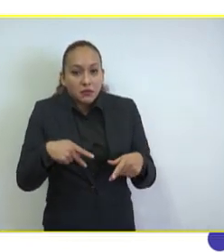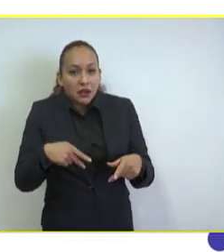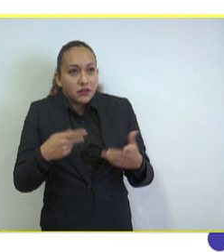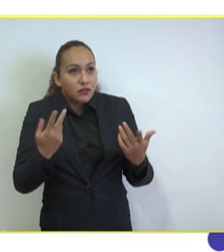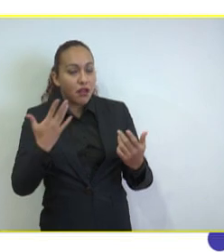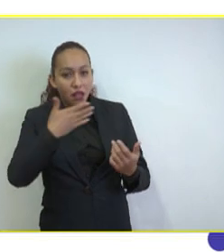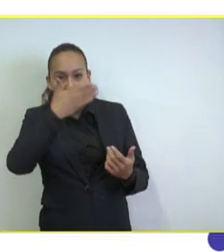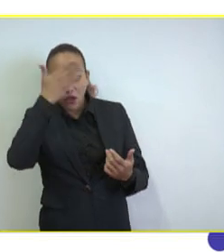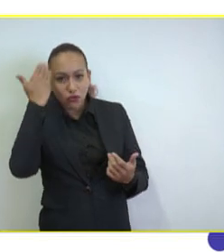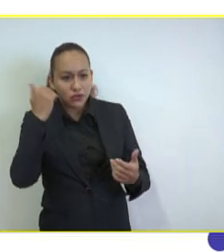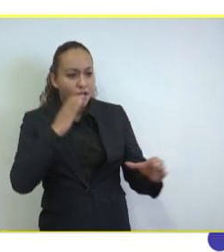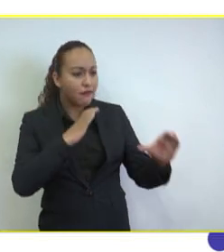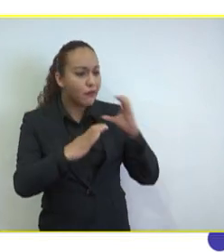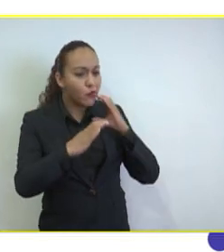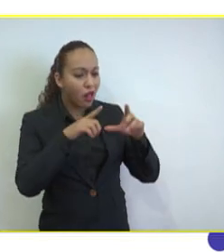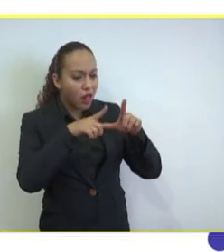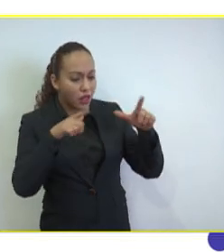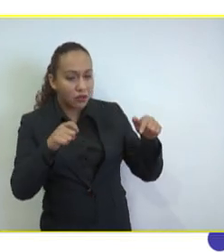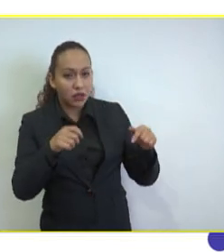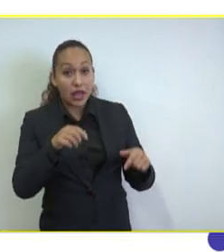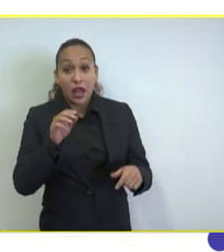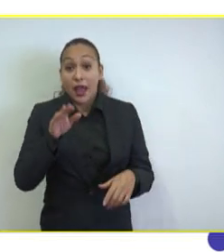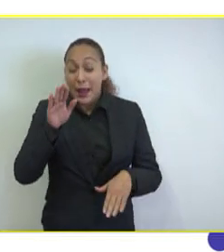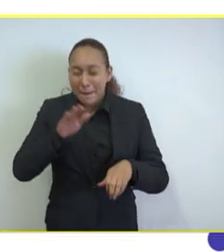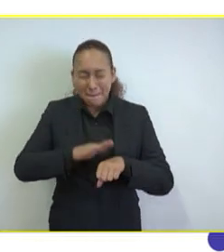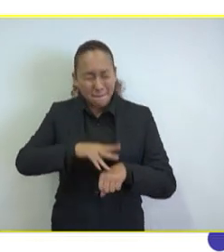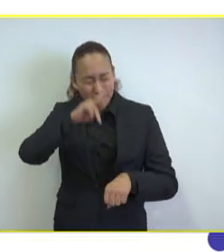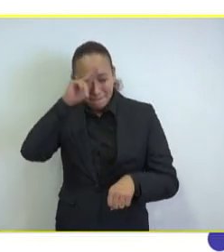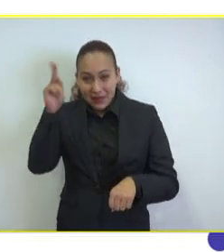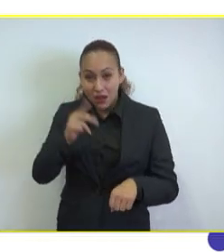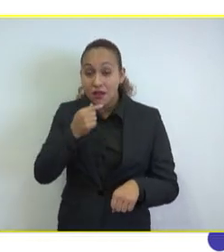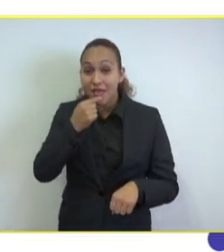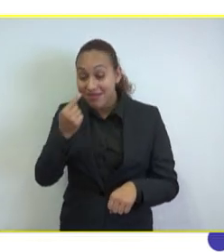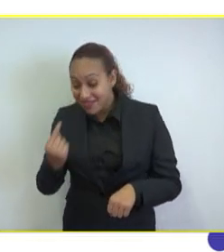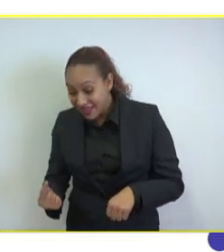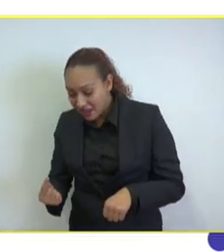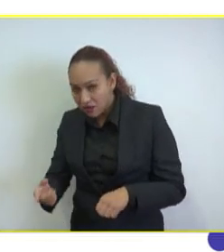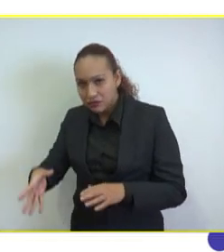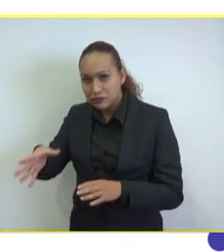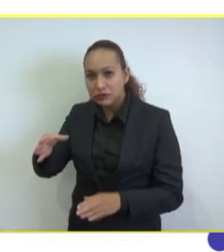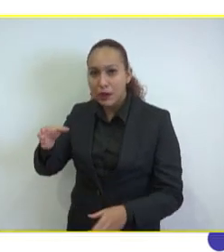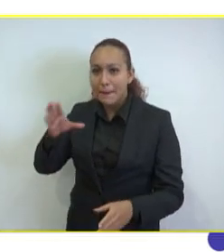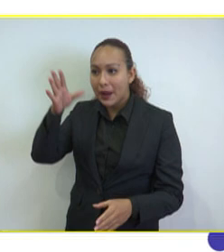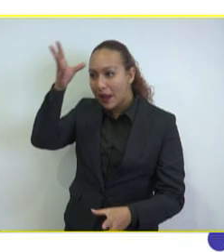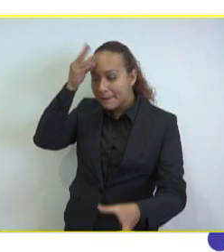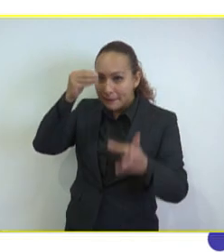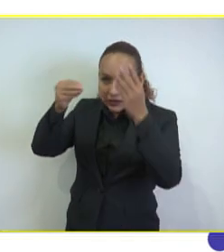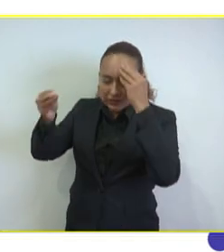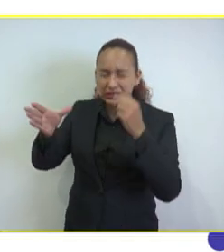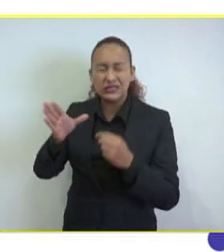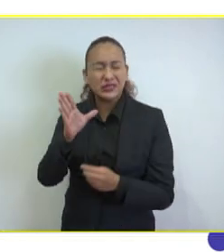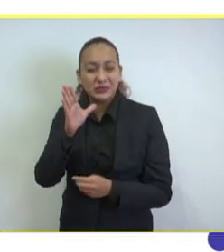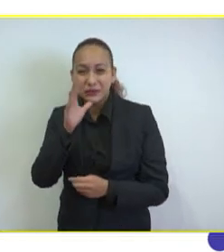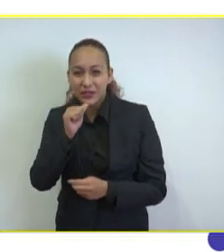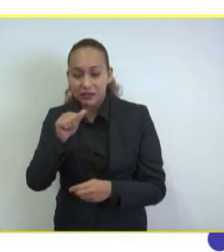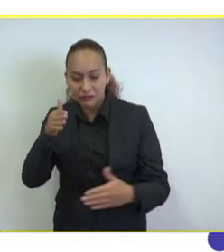al no adquirir este lenguaje en una temprana edad, les cuesta mucho adquirir conocimientos y relacionarse con su entorno.